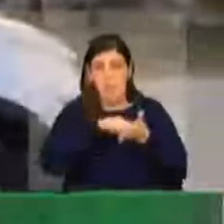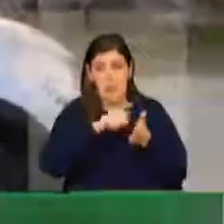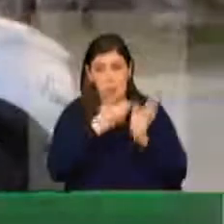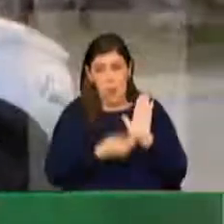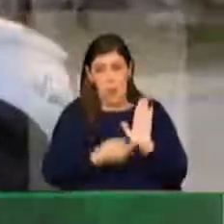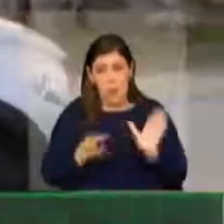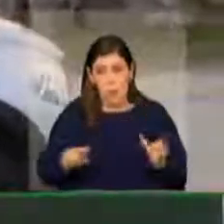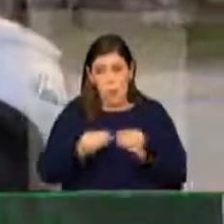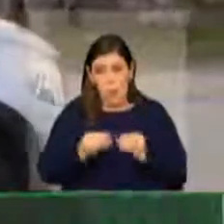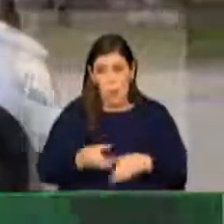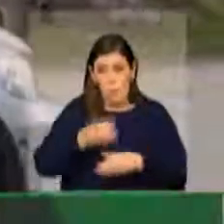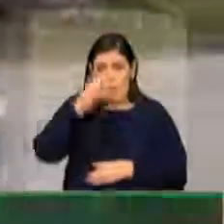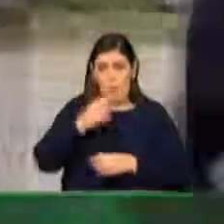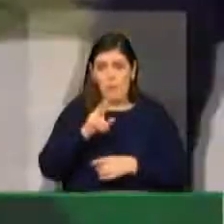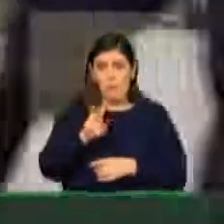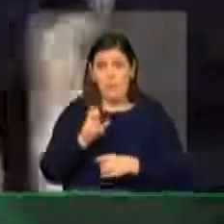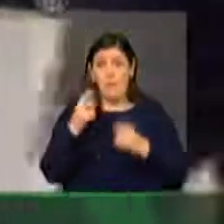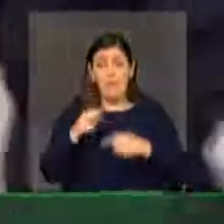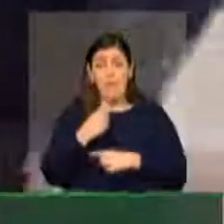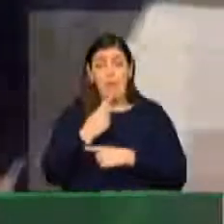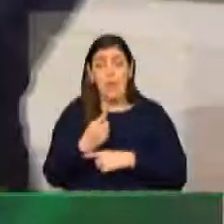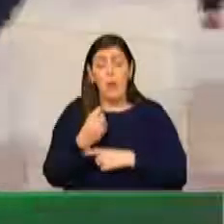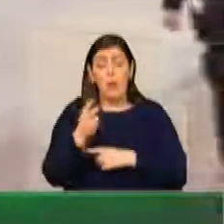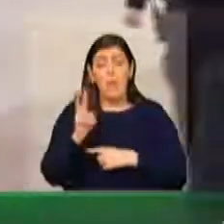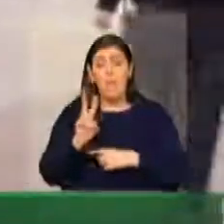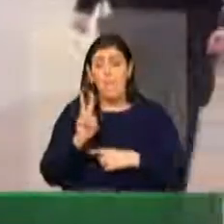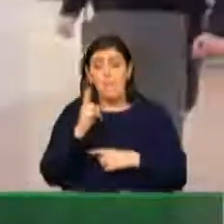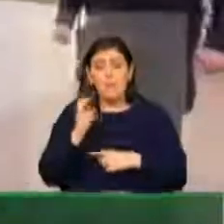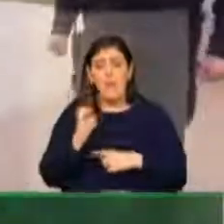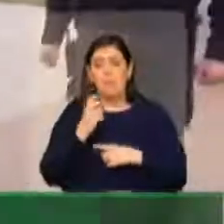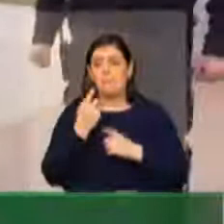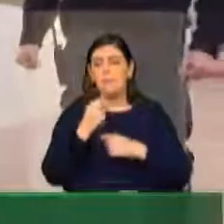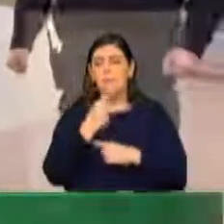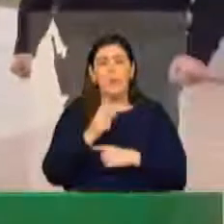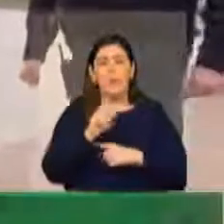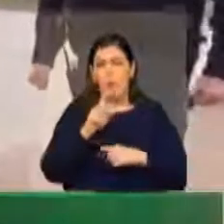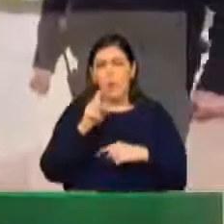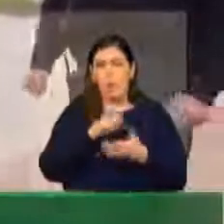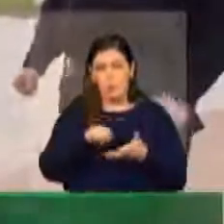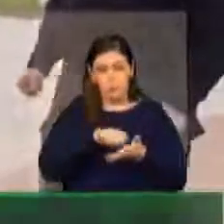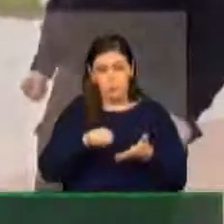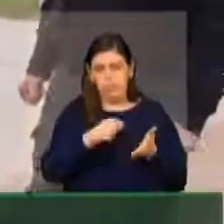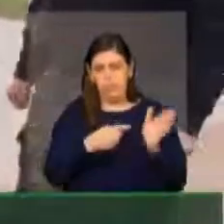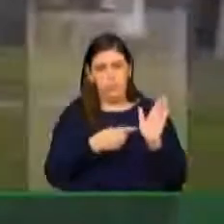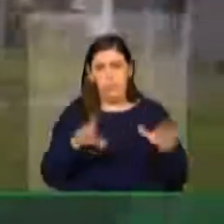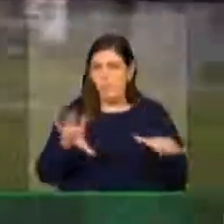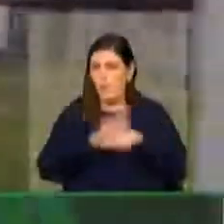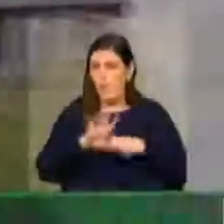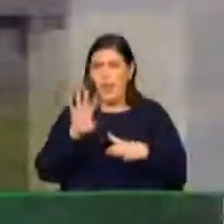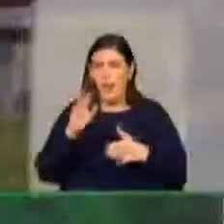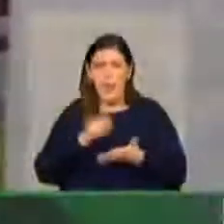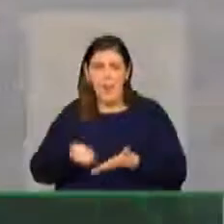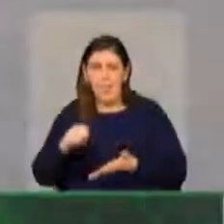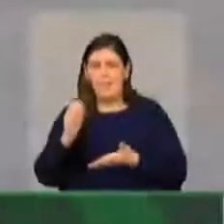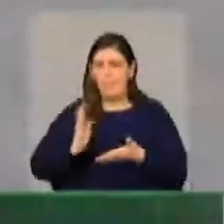vino. Pero una nueva pericia de Curbelo determinó que la mujer no era autora del texto, recordó el diario El País este miércoles.